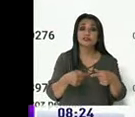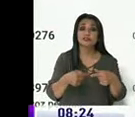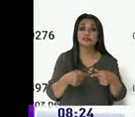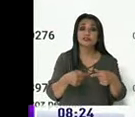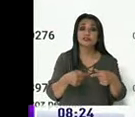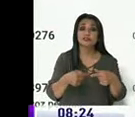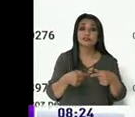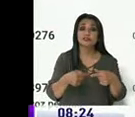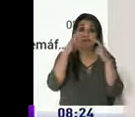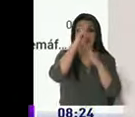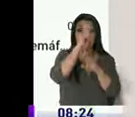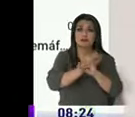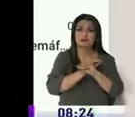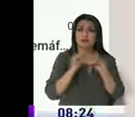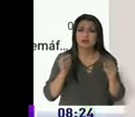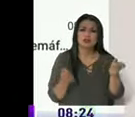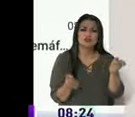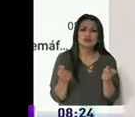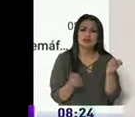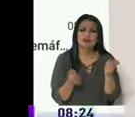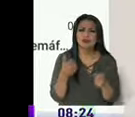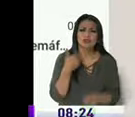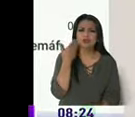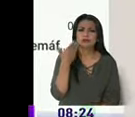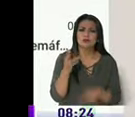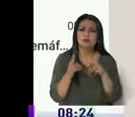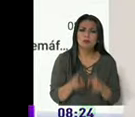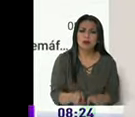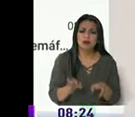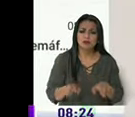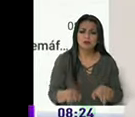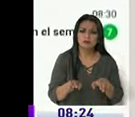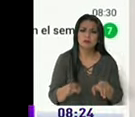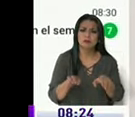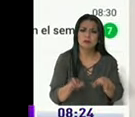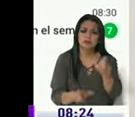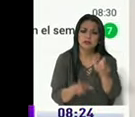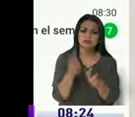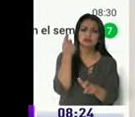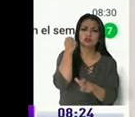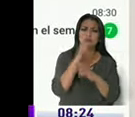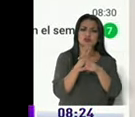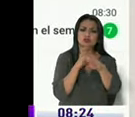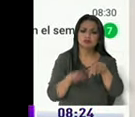vecinos que se proteja esto. Miren lo lindo que se proteja.